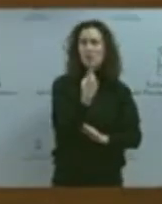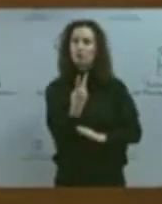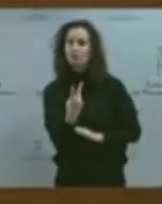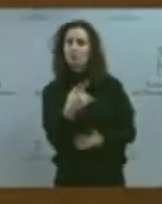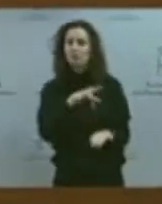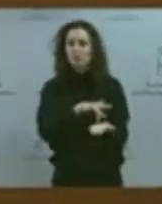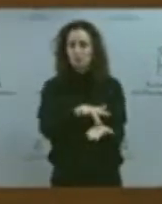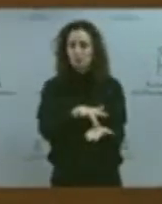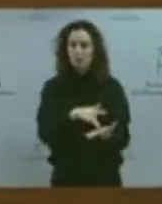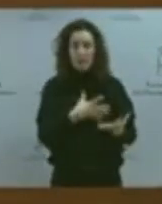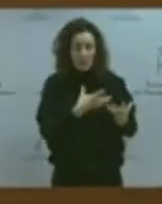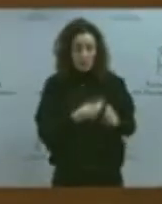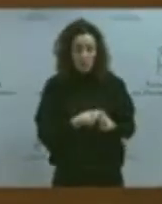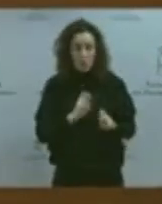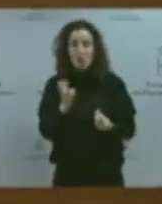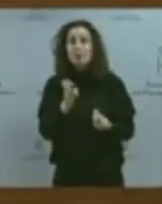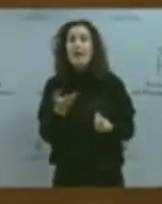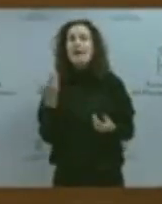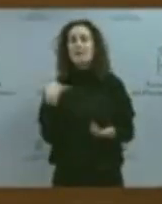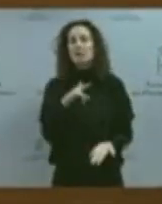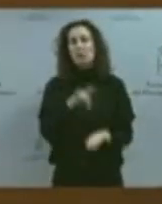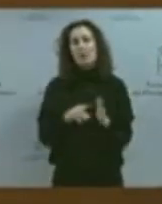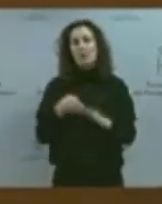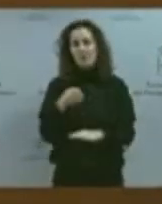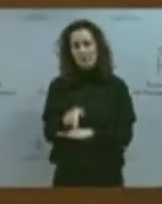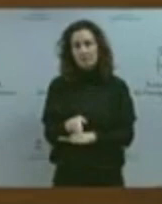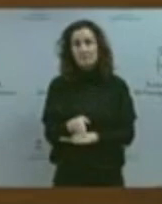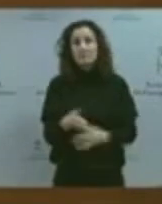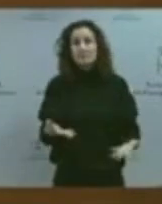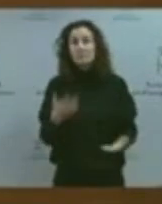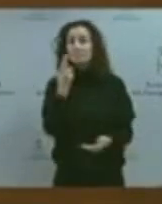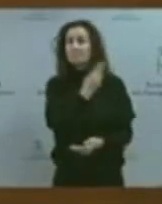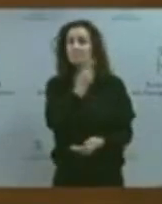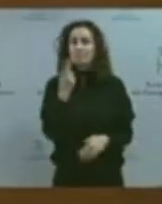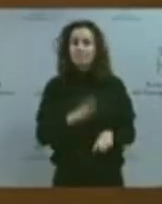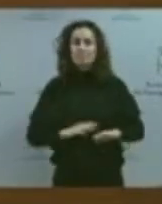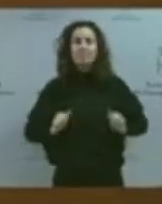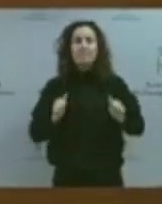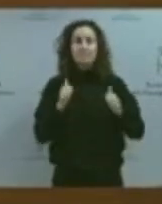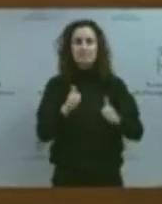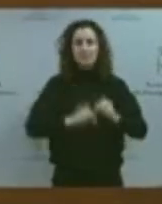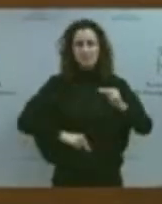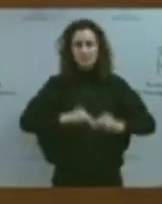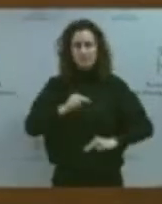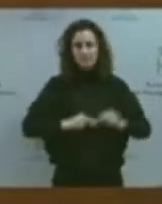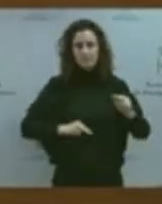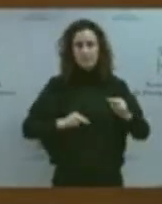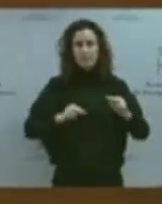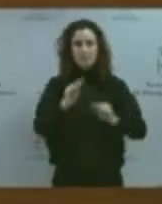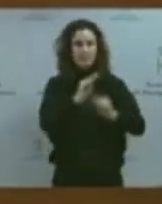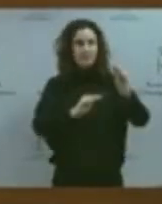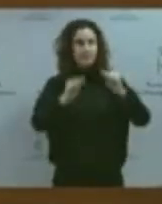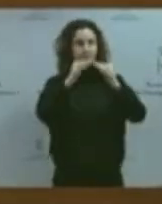ayer, y ya nos hemos comprometido a iniciar el procedimiento para hacer un nuevo tejado.